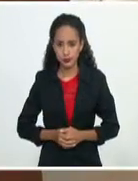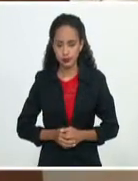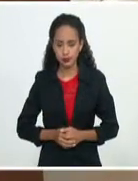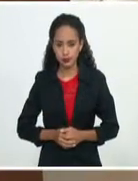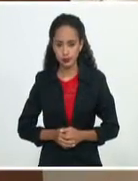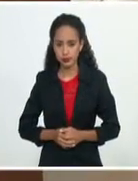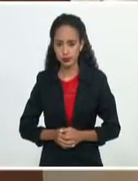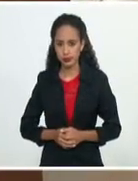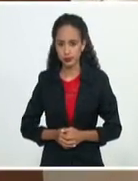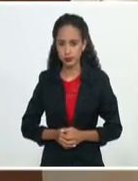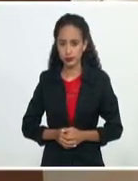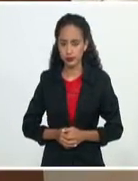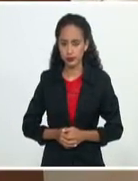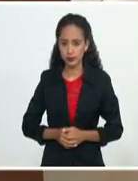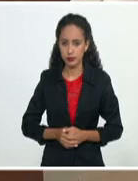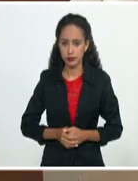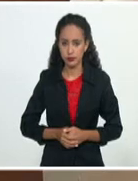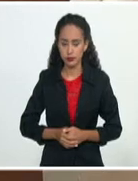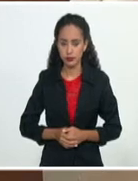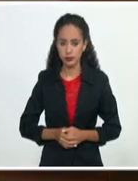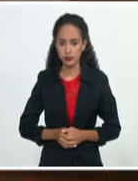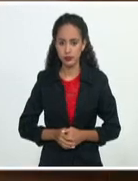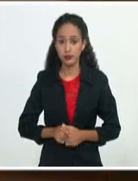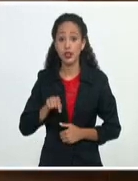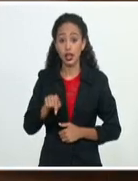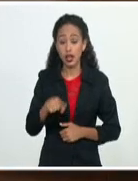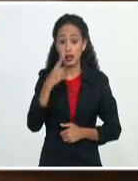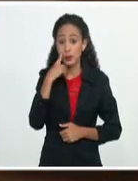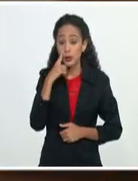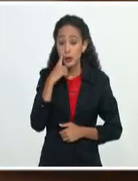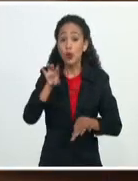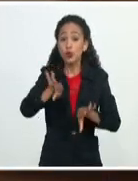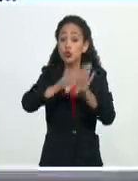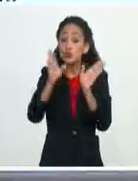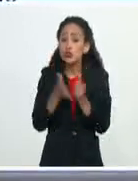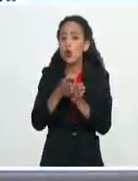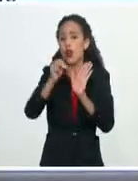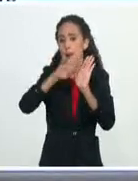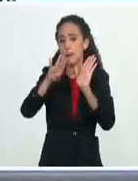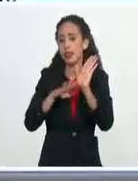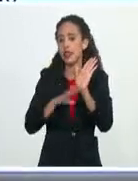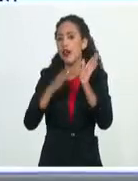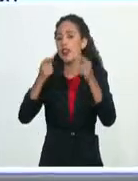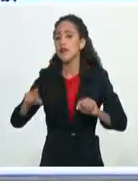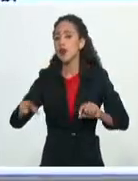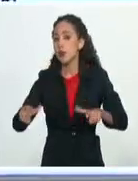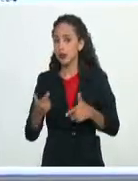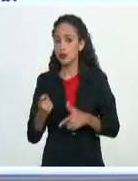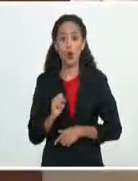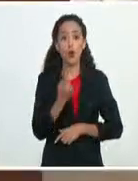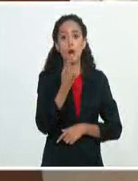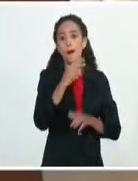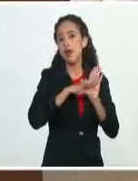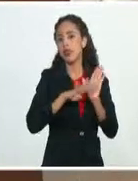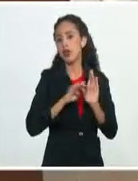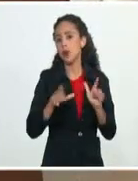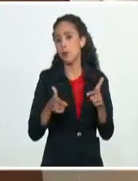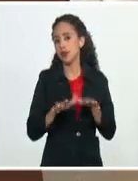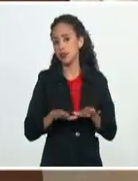está en una sola medida, es decir, está en la combinación de todas las medidas, es decir, las medidas sanitarias, lograr restringir la